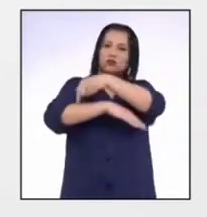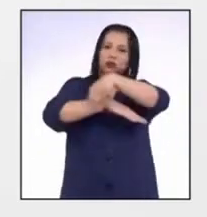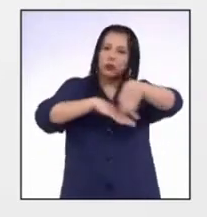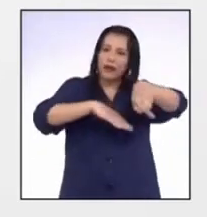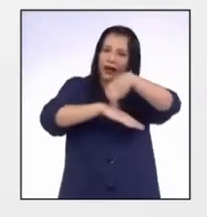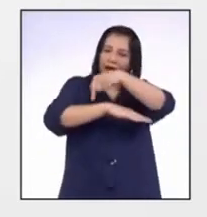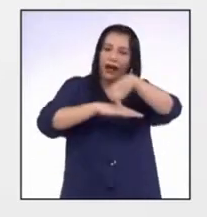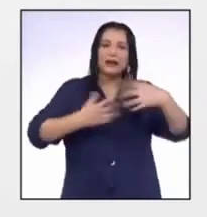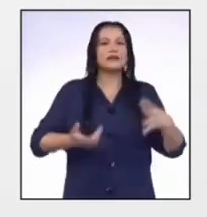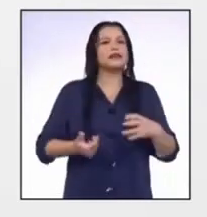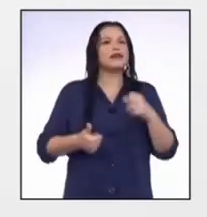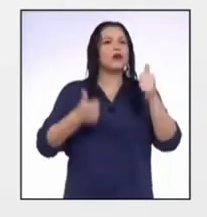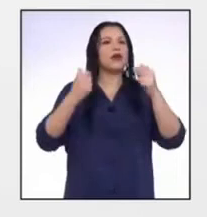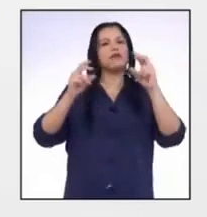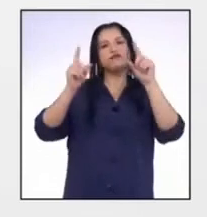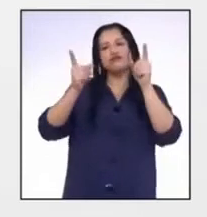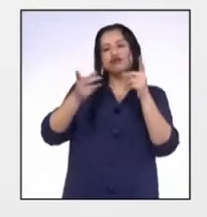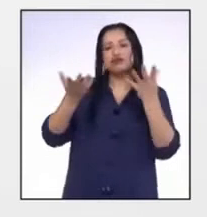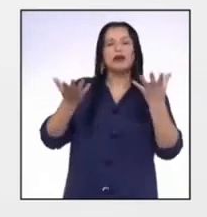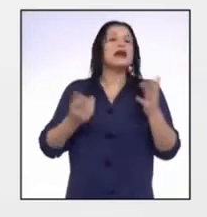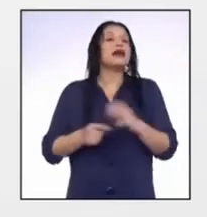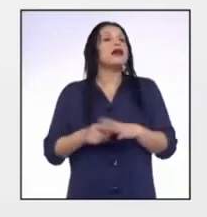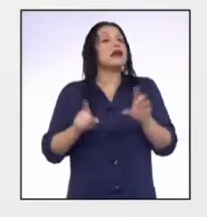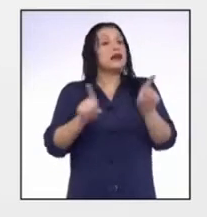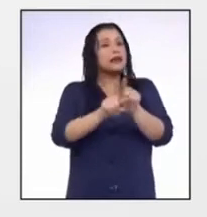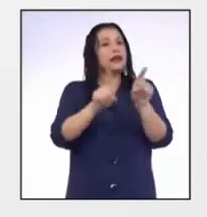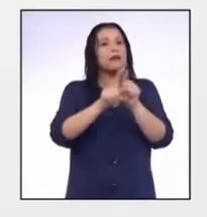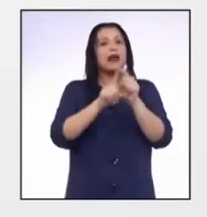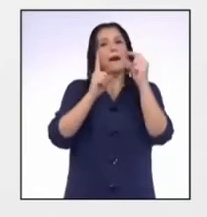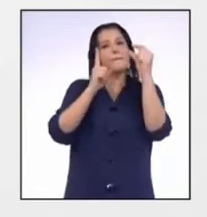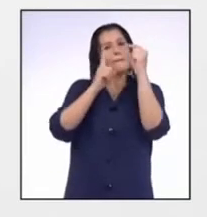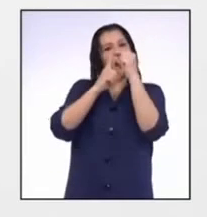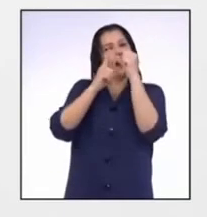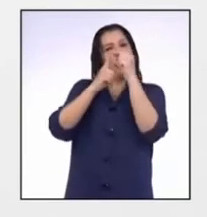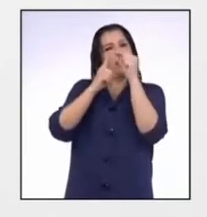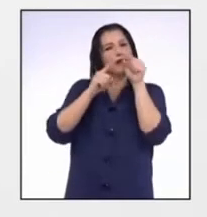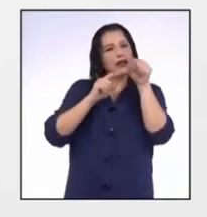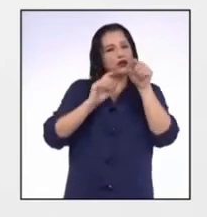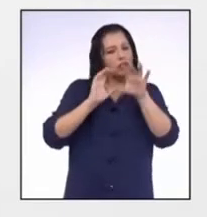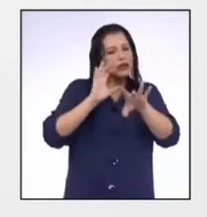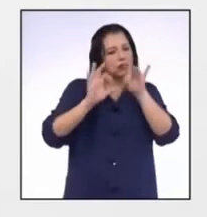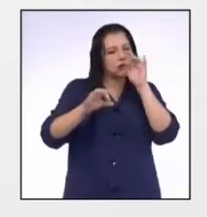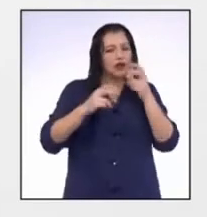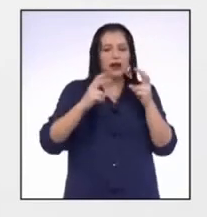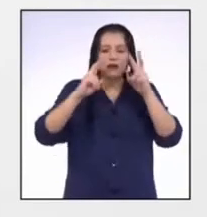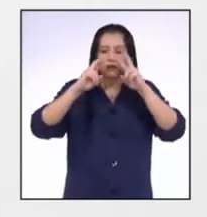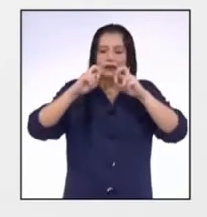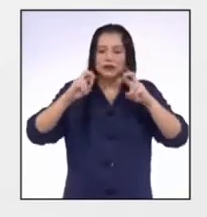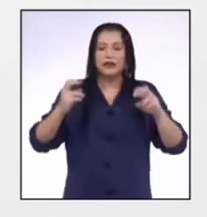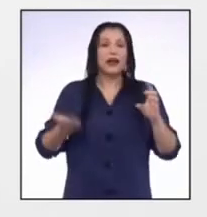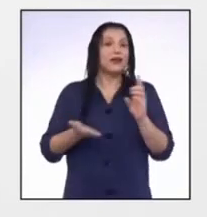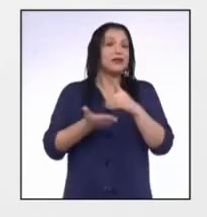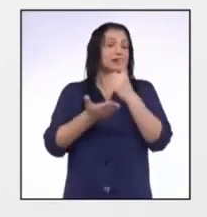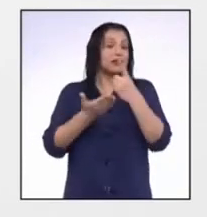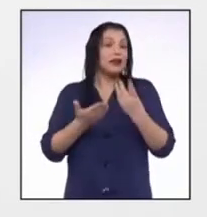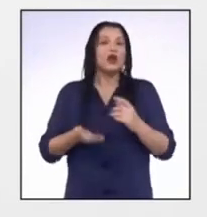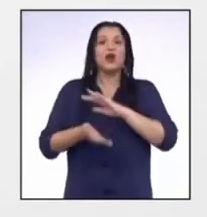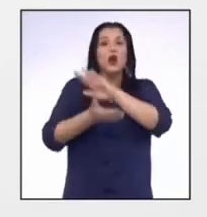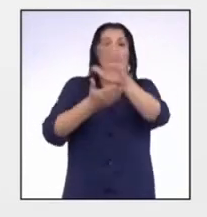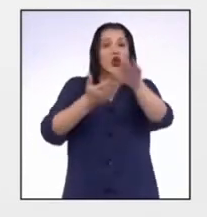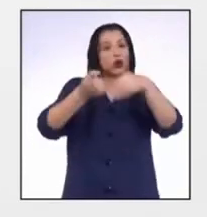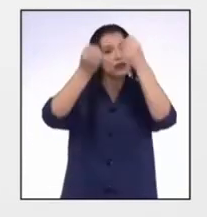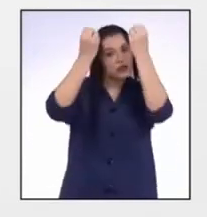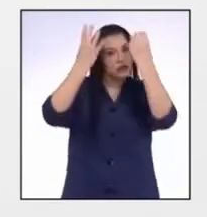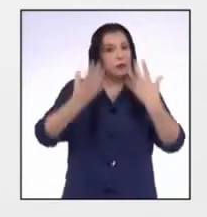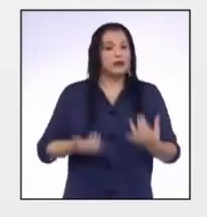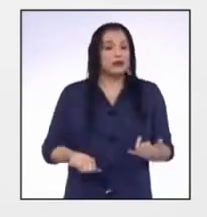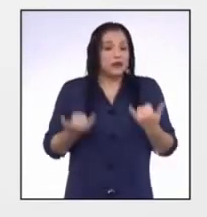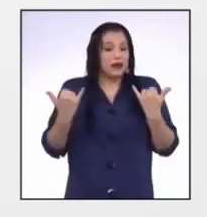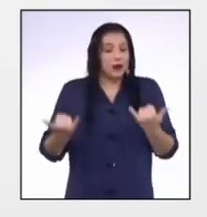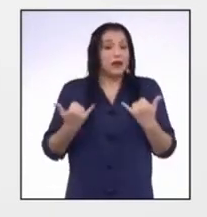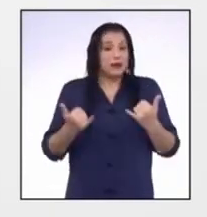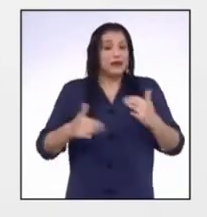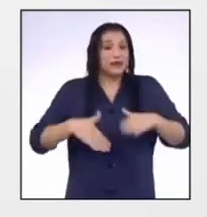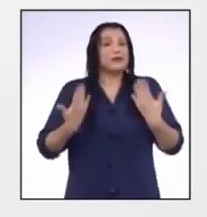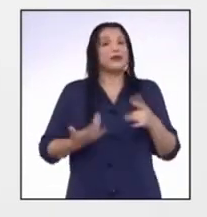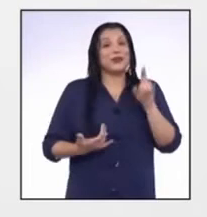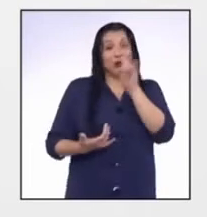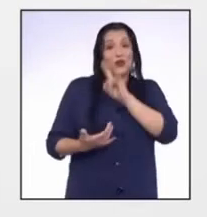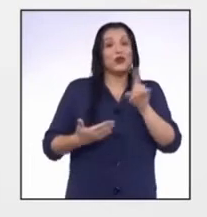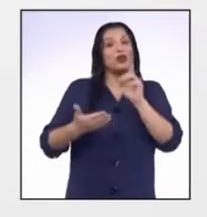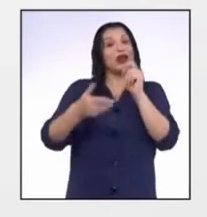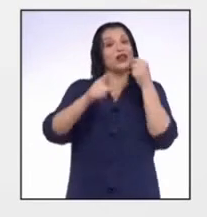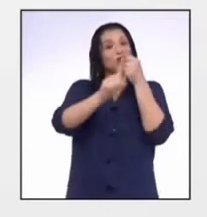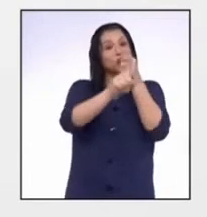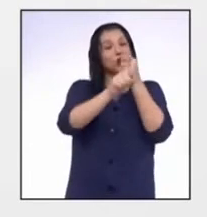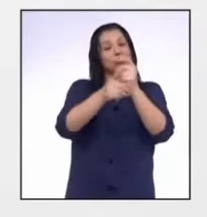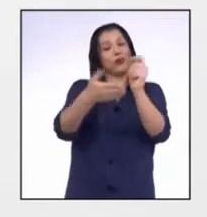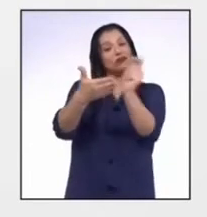subrayaste, sumillaste, incluso las palabras que hayas investigado. Toda esa información te servirá para la redacción